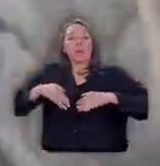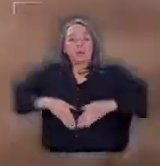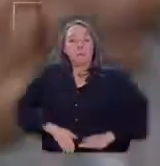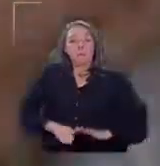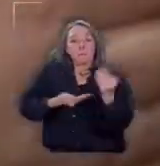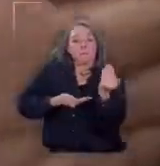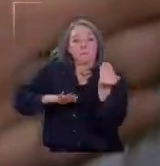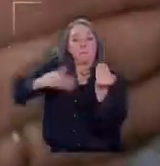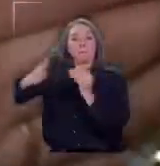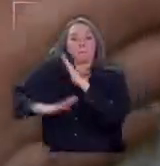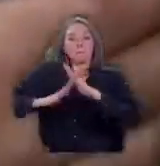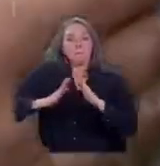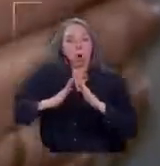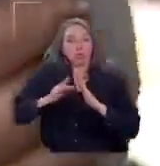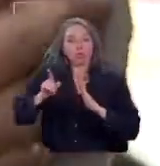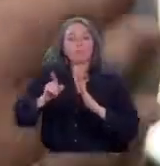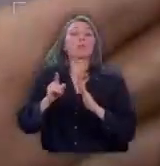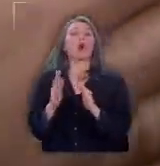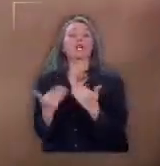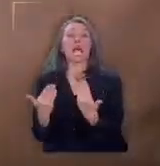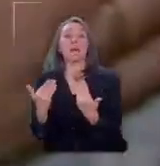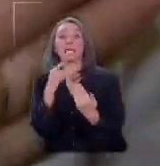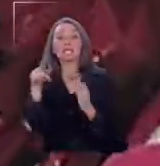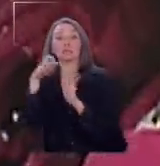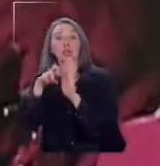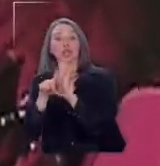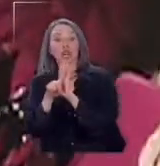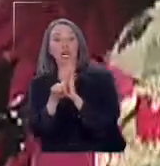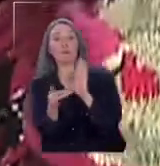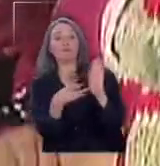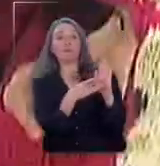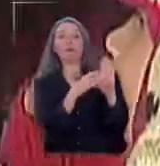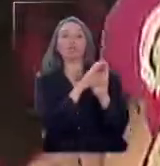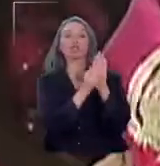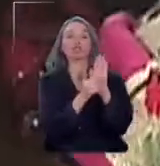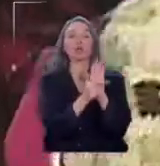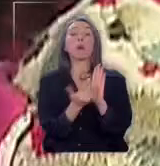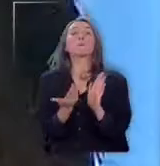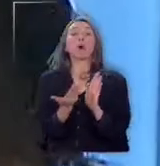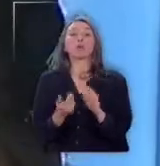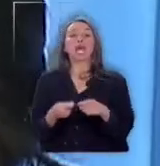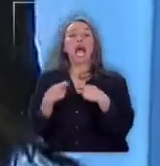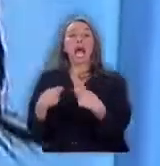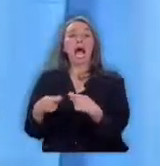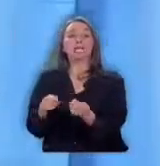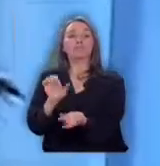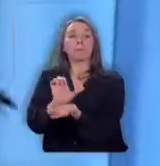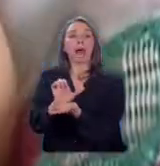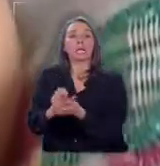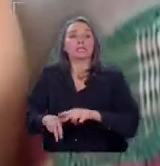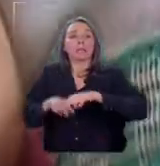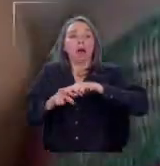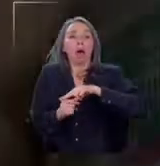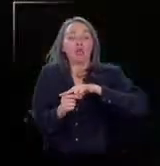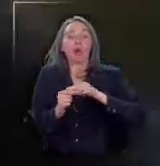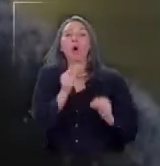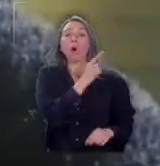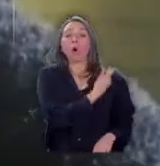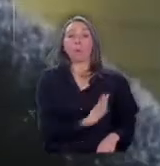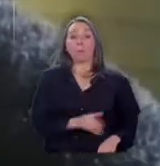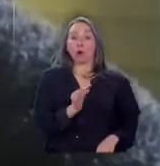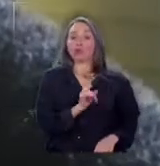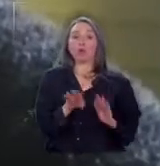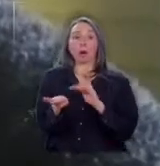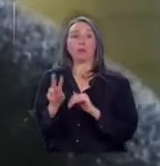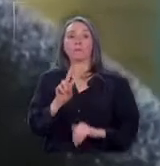catalogada como inconstitucional debido a que irroga gasto fiscal por lo que no cuenta con el respaldo de la moneda el